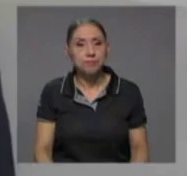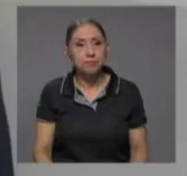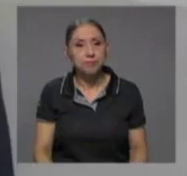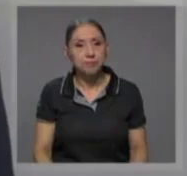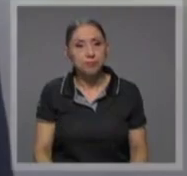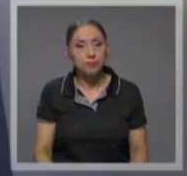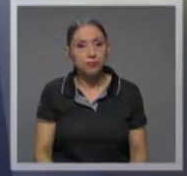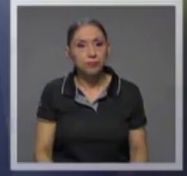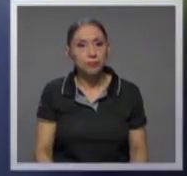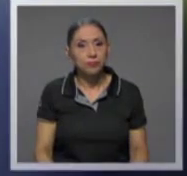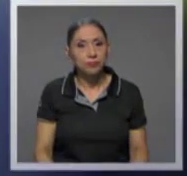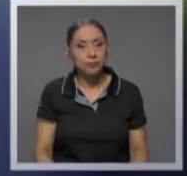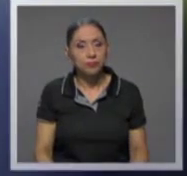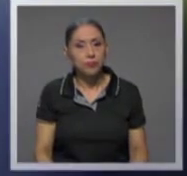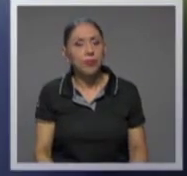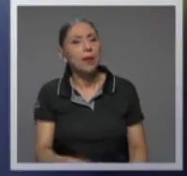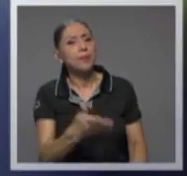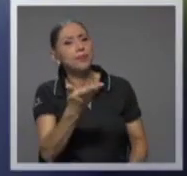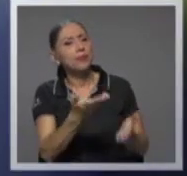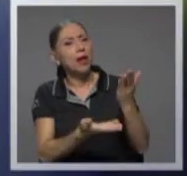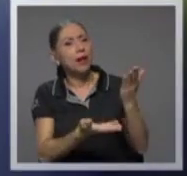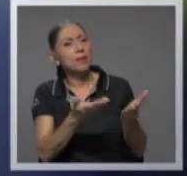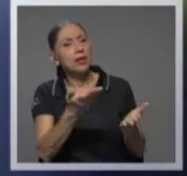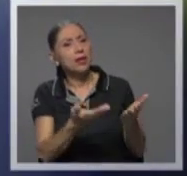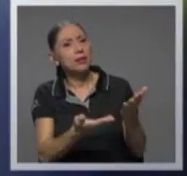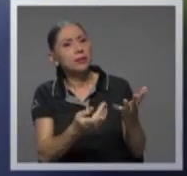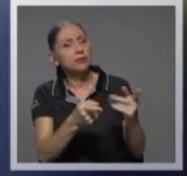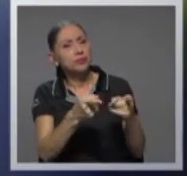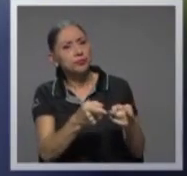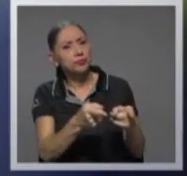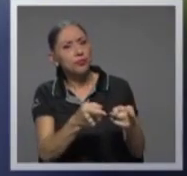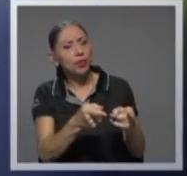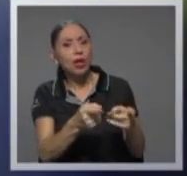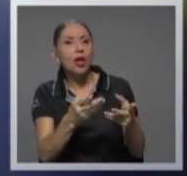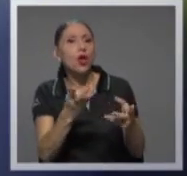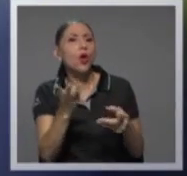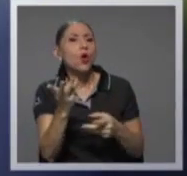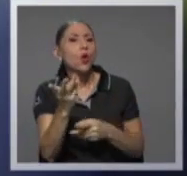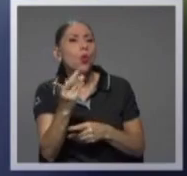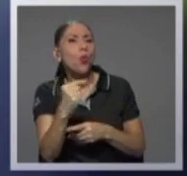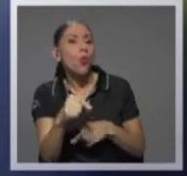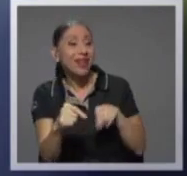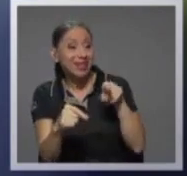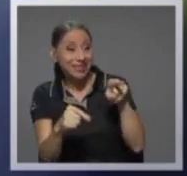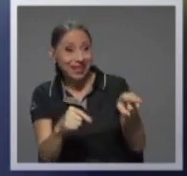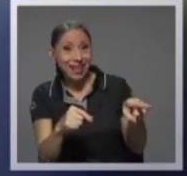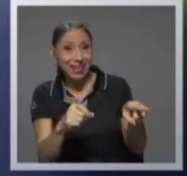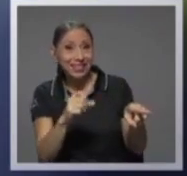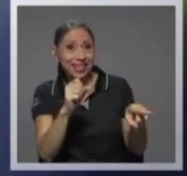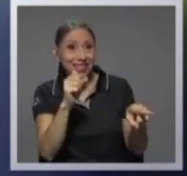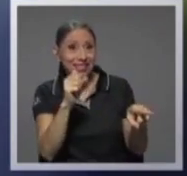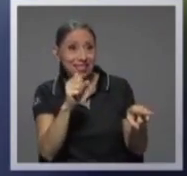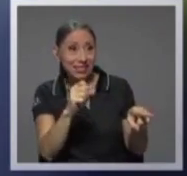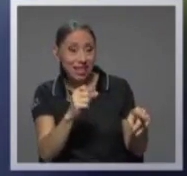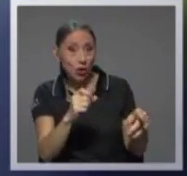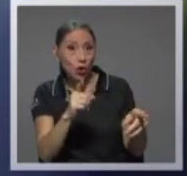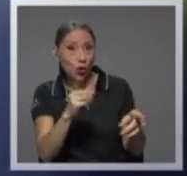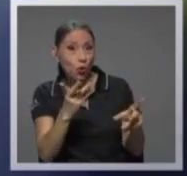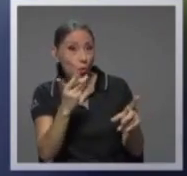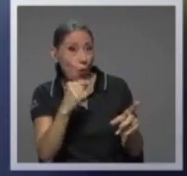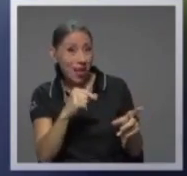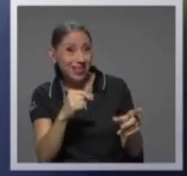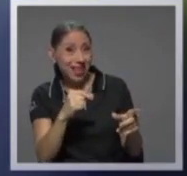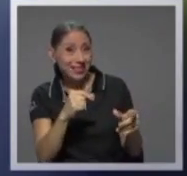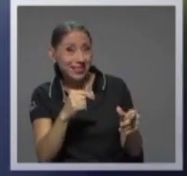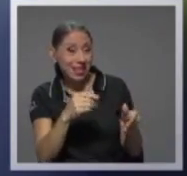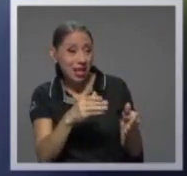Tal Otra vez, cuestión. Yulisa, sí es un poquito más clara. ¿Cuántas llegaron y cuántas estaban excedidas? Me parece que eso es lo que usted quiso decir,